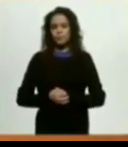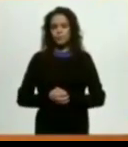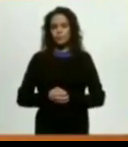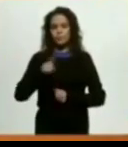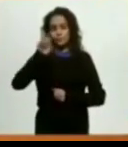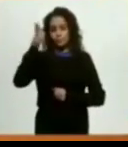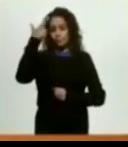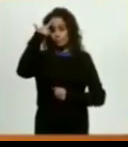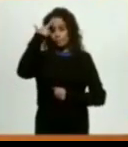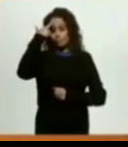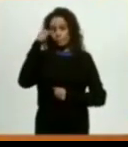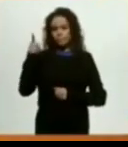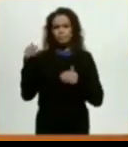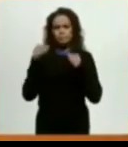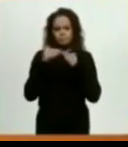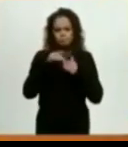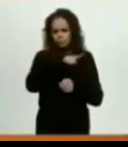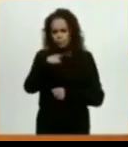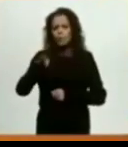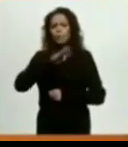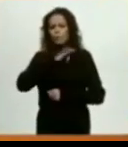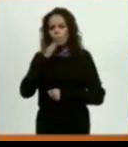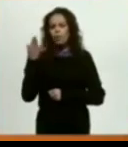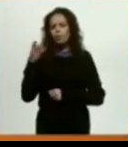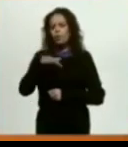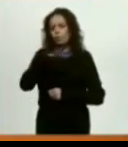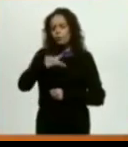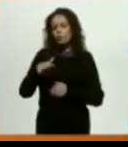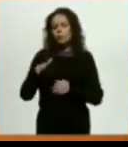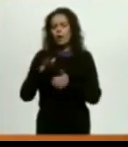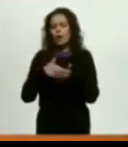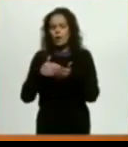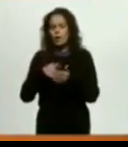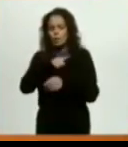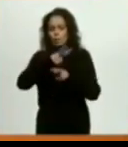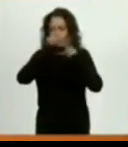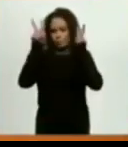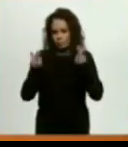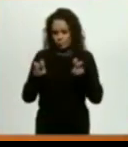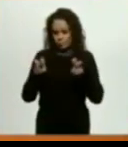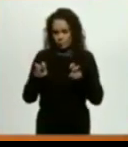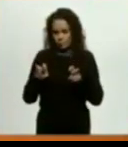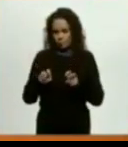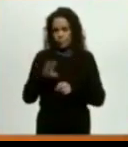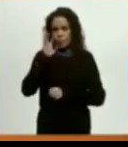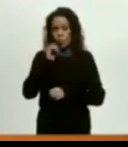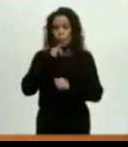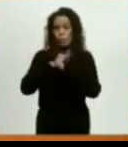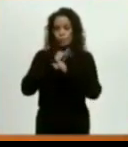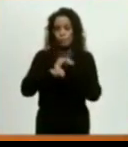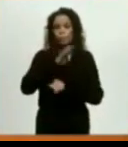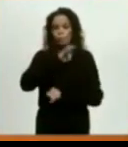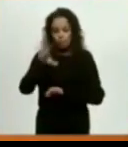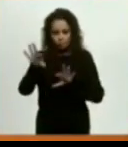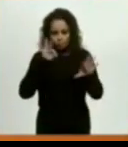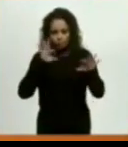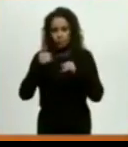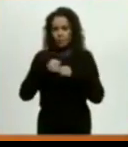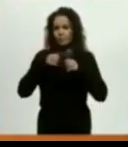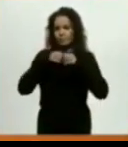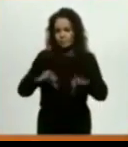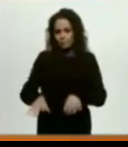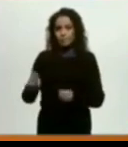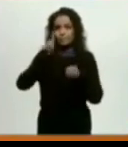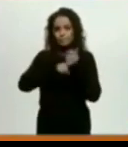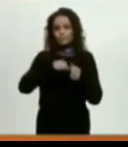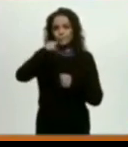Recuerda que puedes buscar en tu casa otro libro sobre el tema, o si tienes internet, puedes también obtener información de ahí. Así podrás